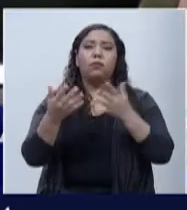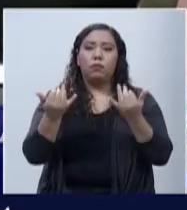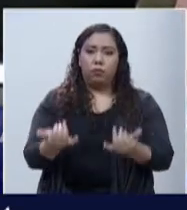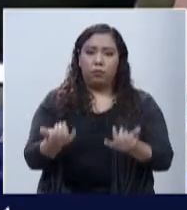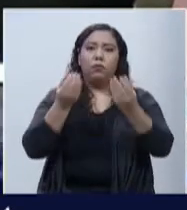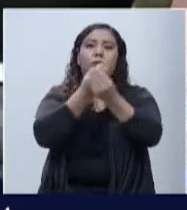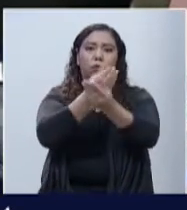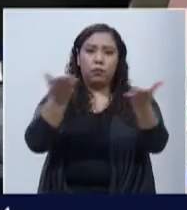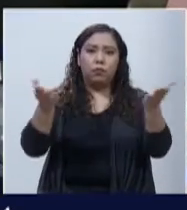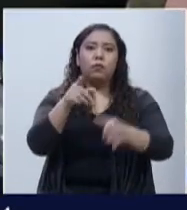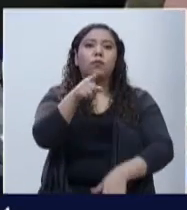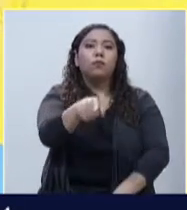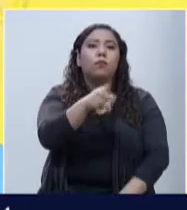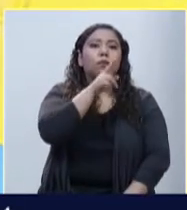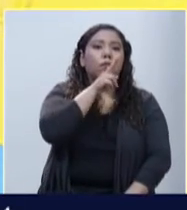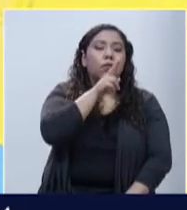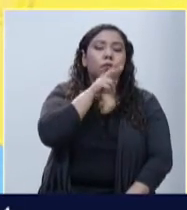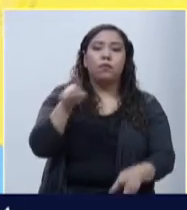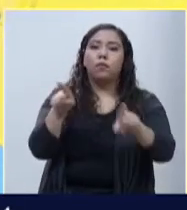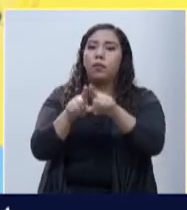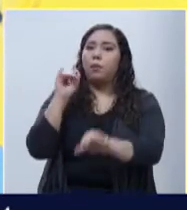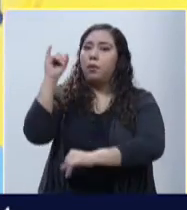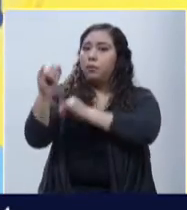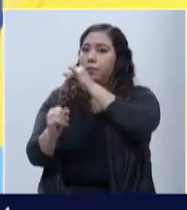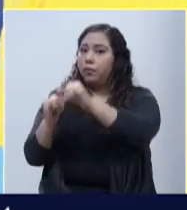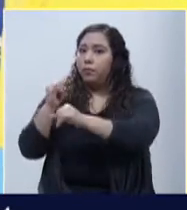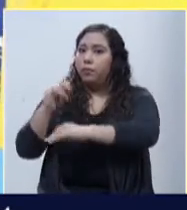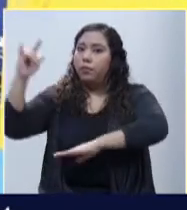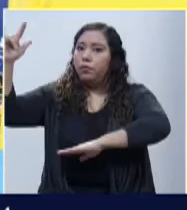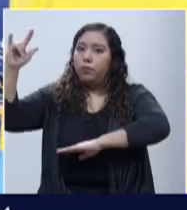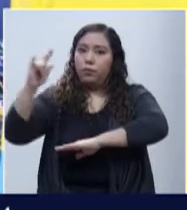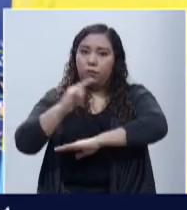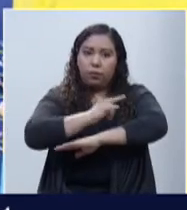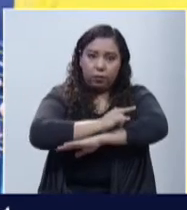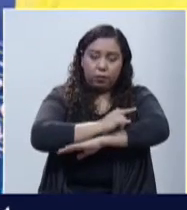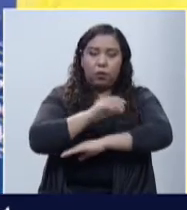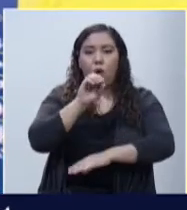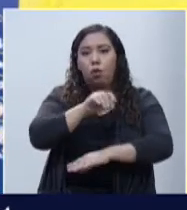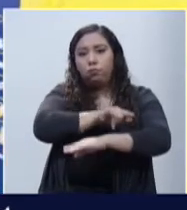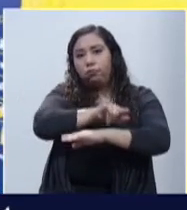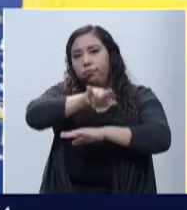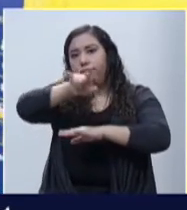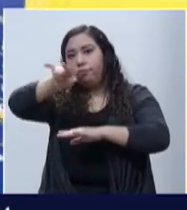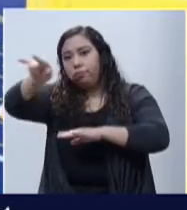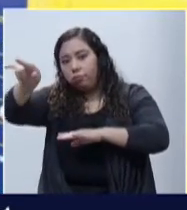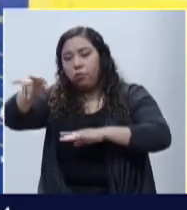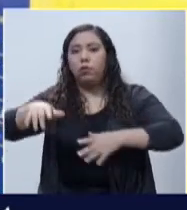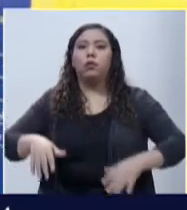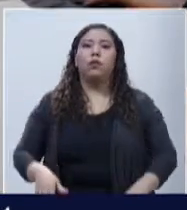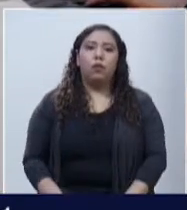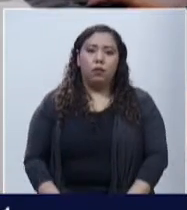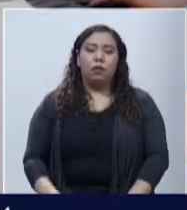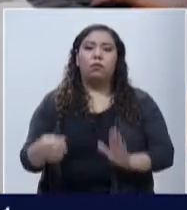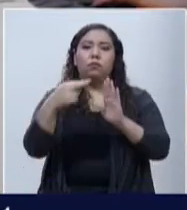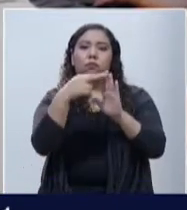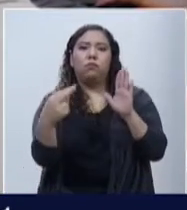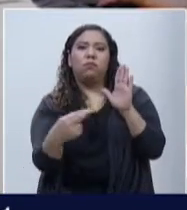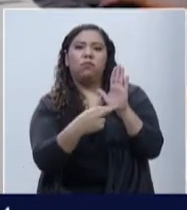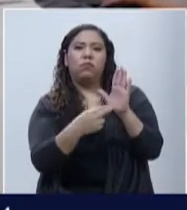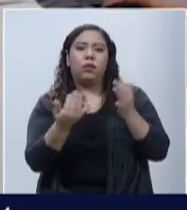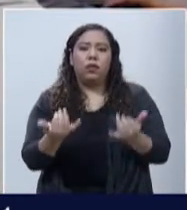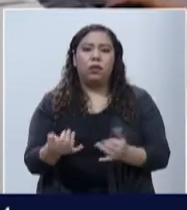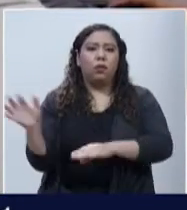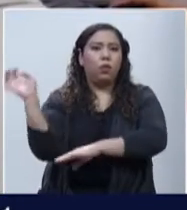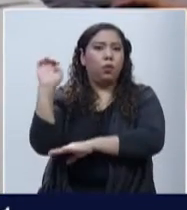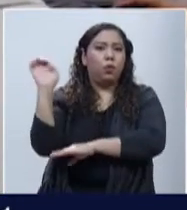internacional especialmente a los viajeros sobre las nuevas medidas y las que continúan vigente en la emergencia sanitaria por